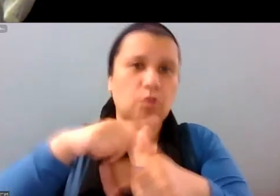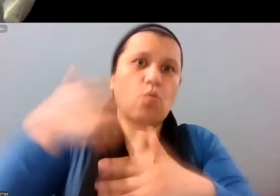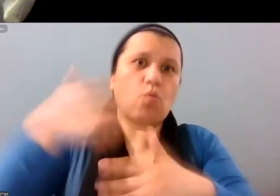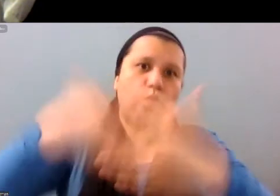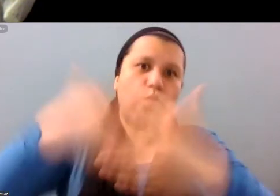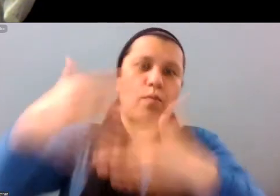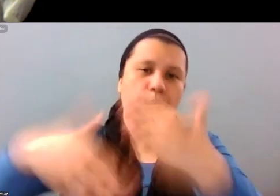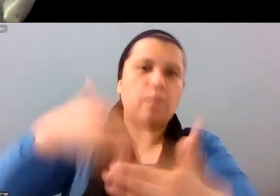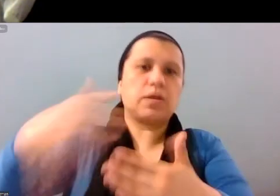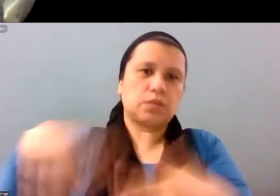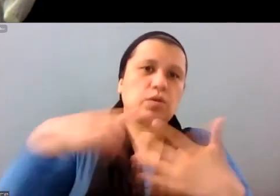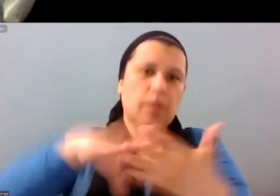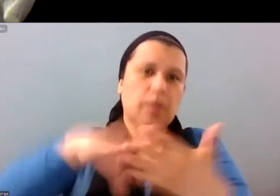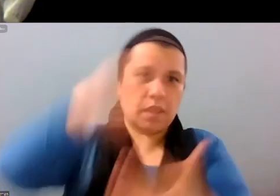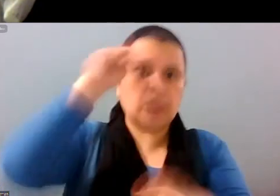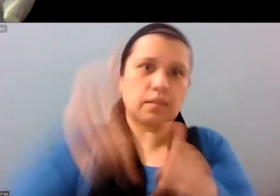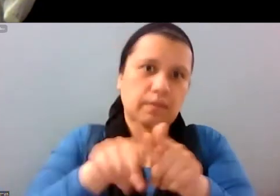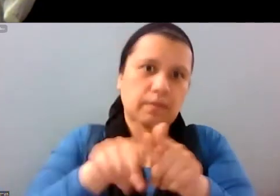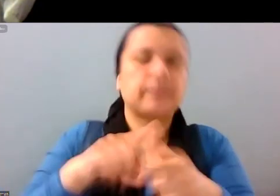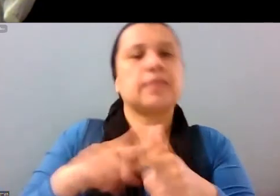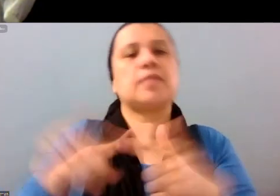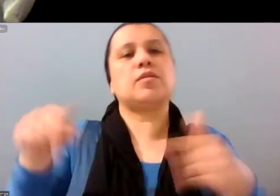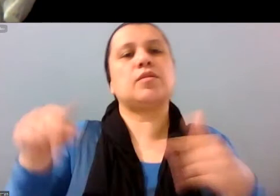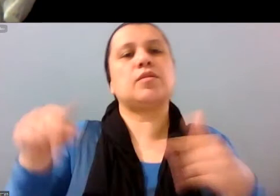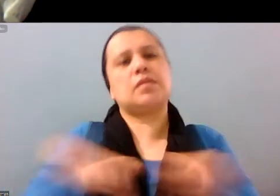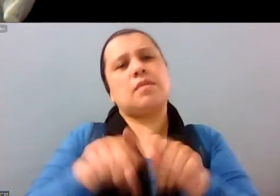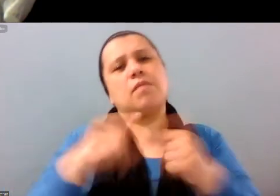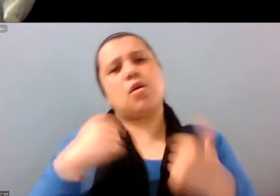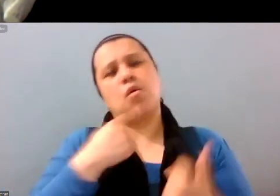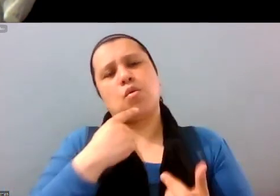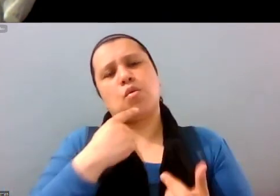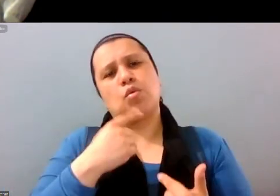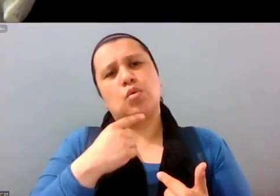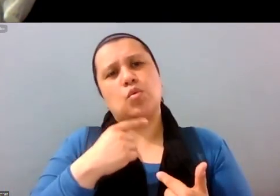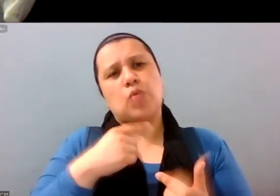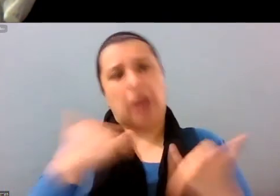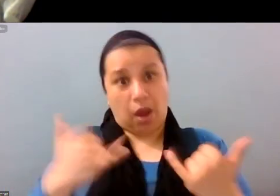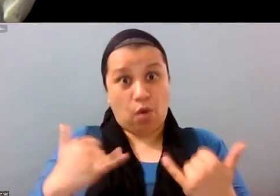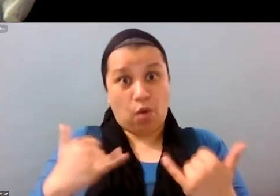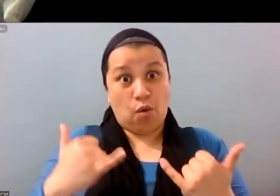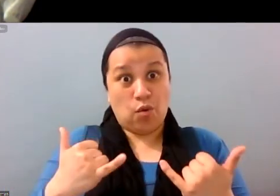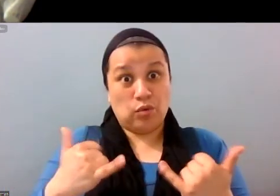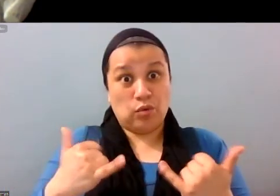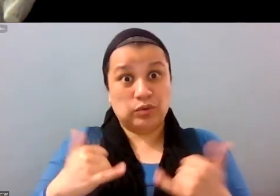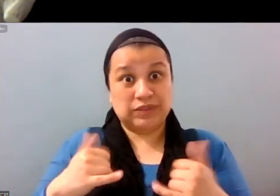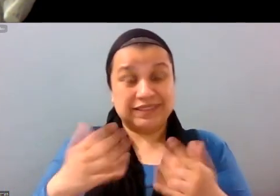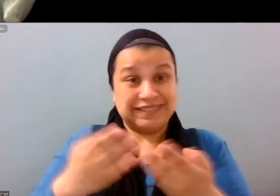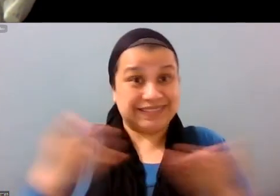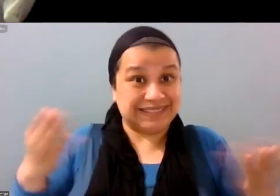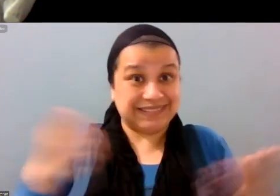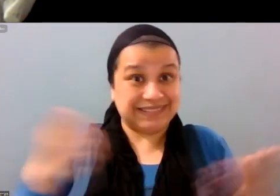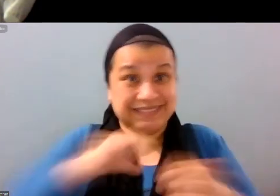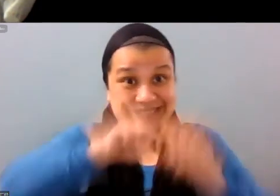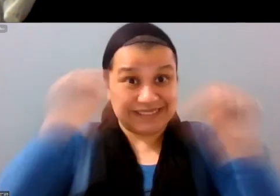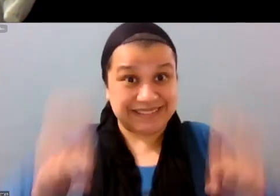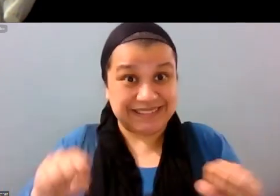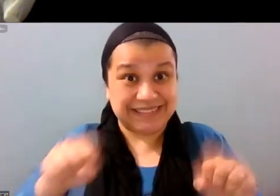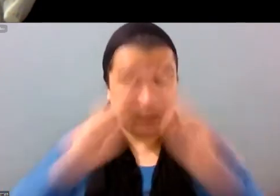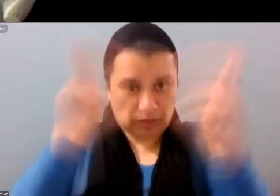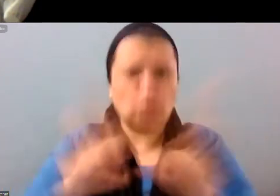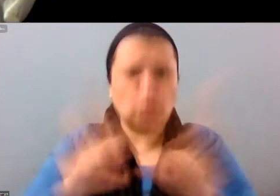también mantendríamos probablemente plataformas que están funcionando entonces creo que